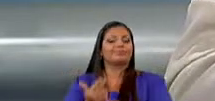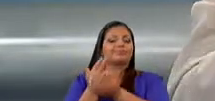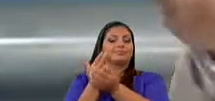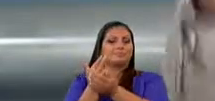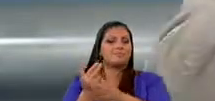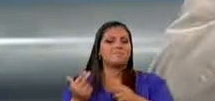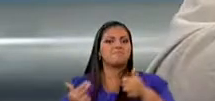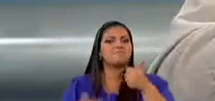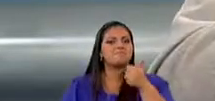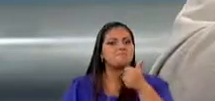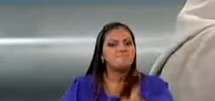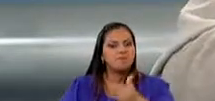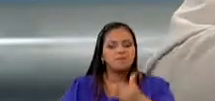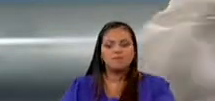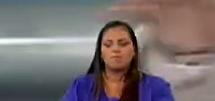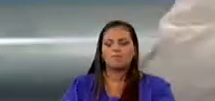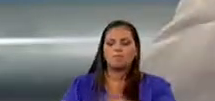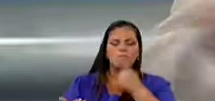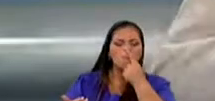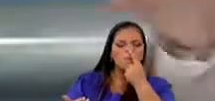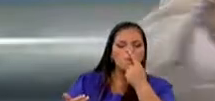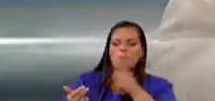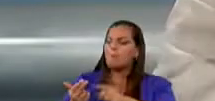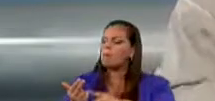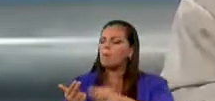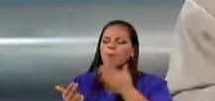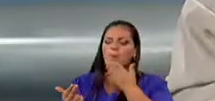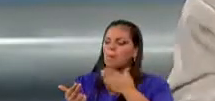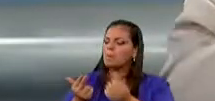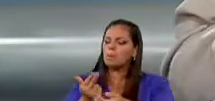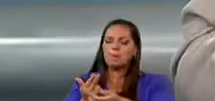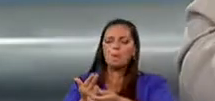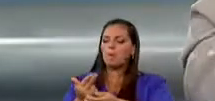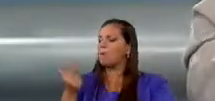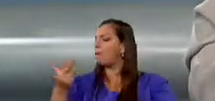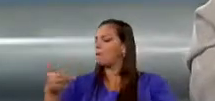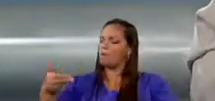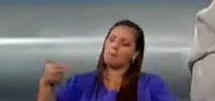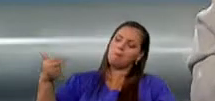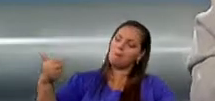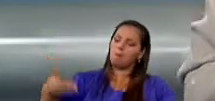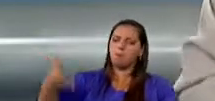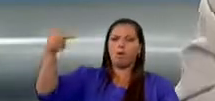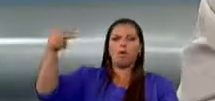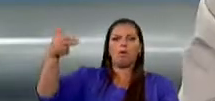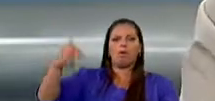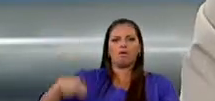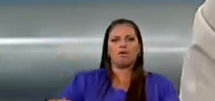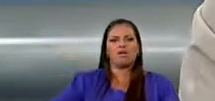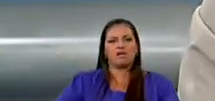investigaciones. Pero lo más importante de todo, ¿cómo entró el arma a la escuela?